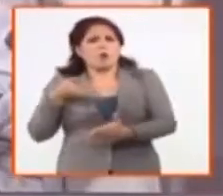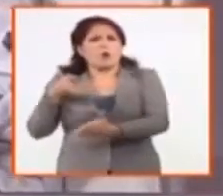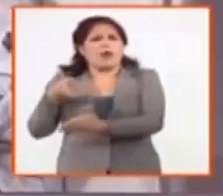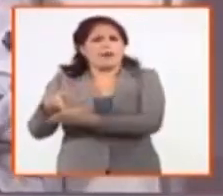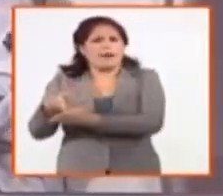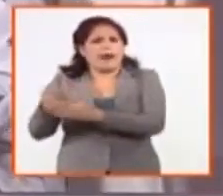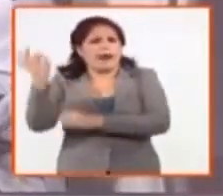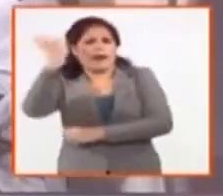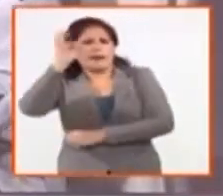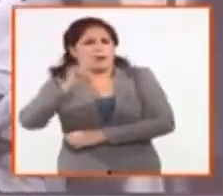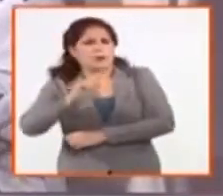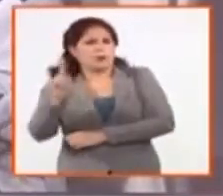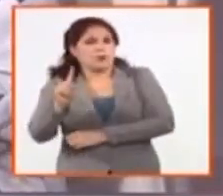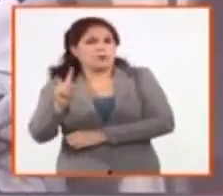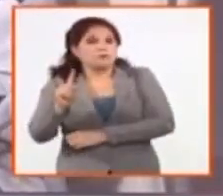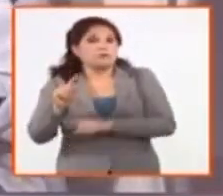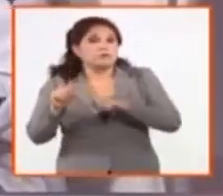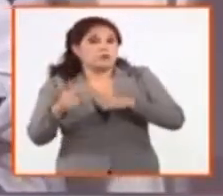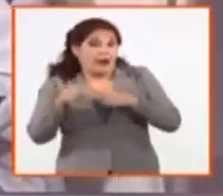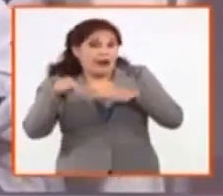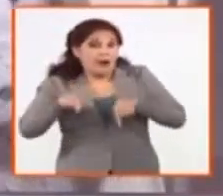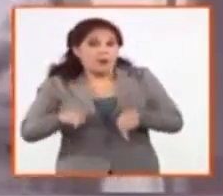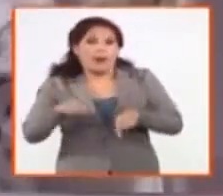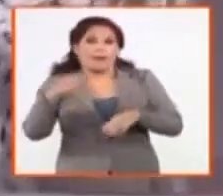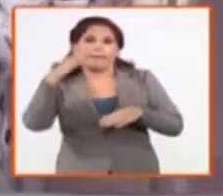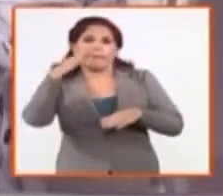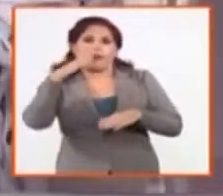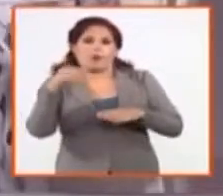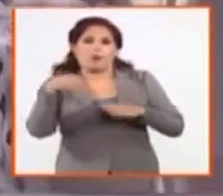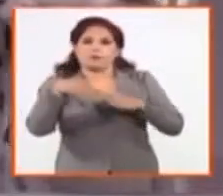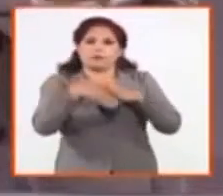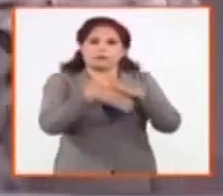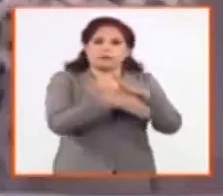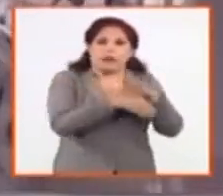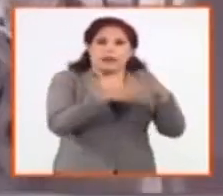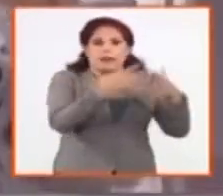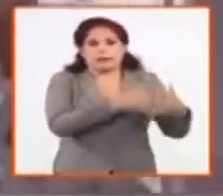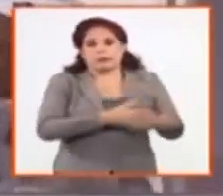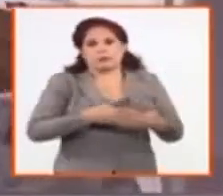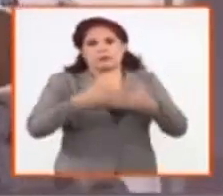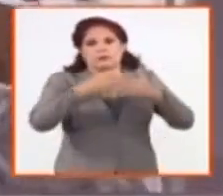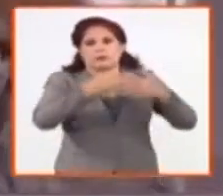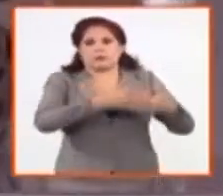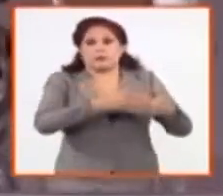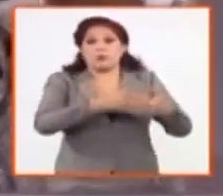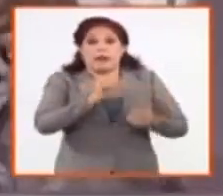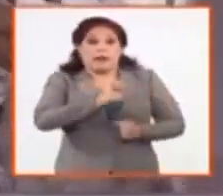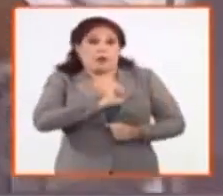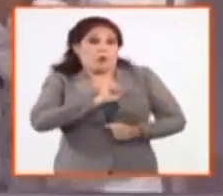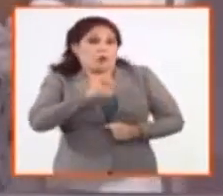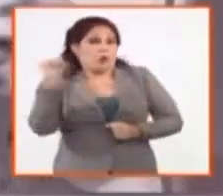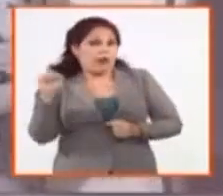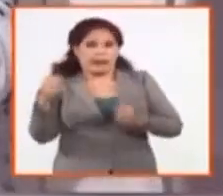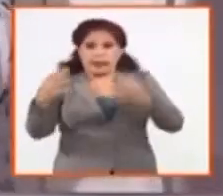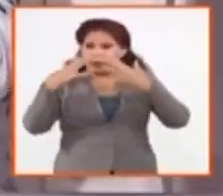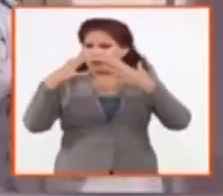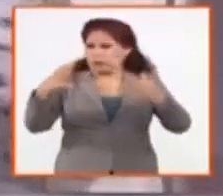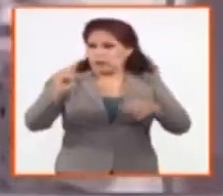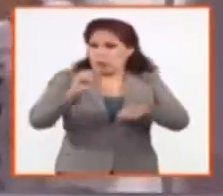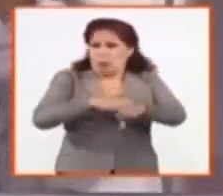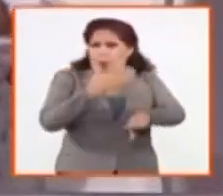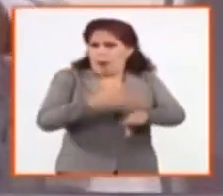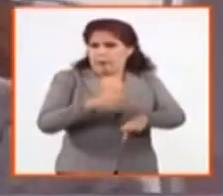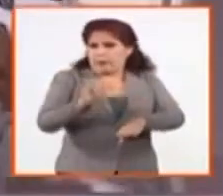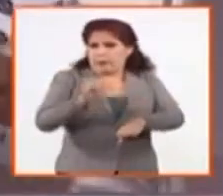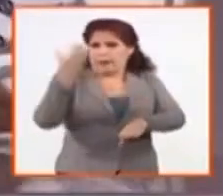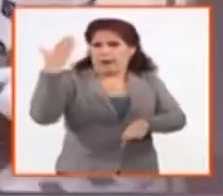pero no debía haber salido porque le ha costado entonces a esa supremacía que ha tratado de ganar, que trató de ganar Obama, por ejemplo, cuando